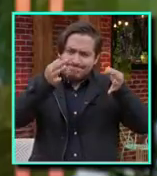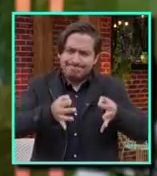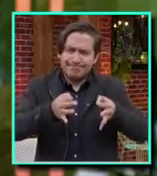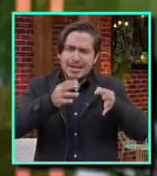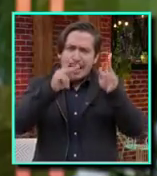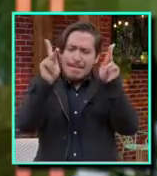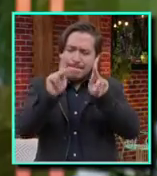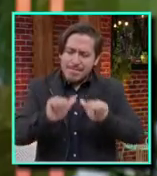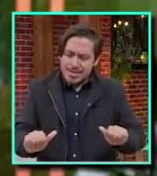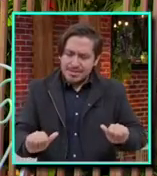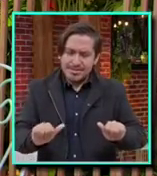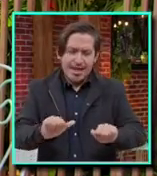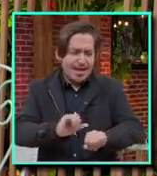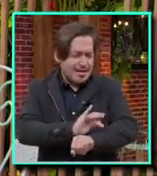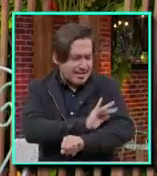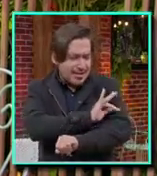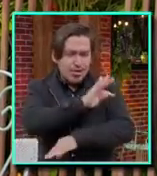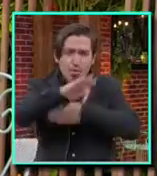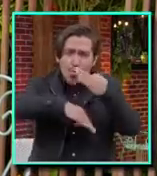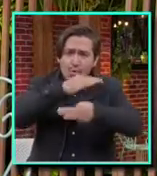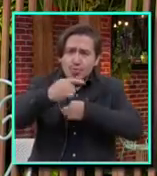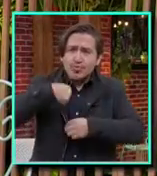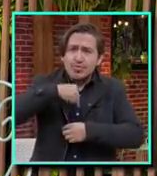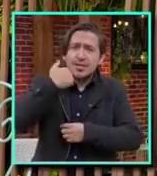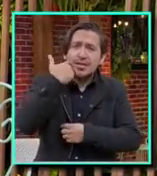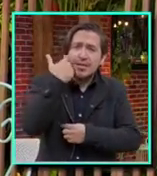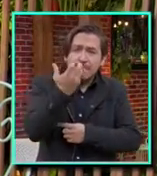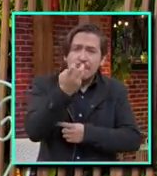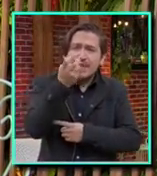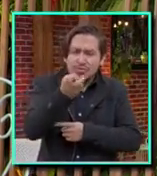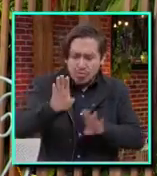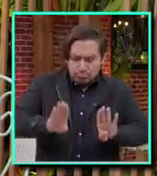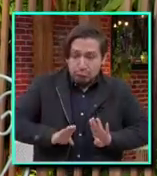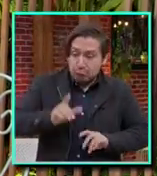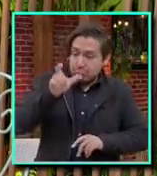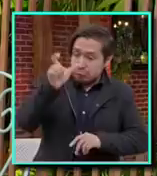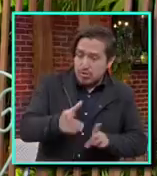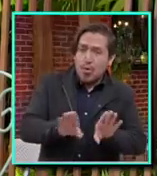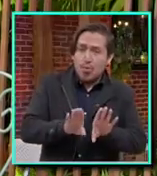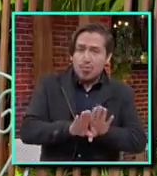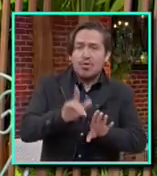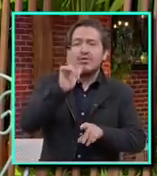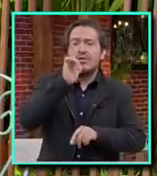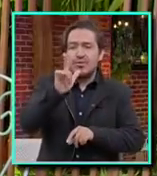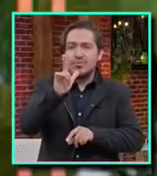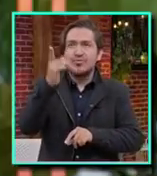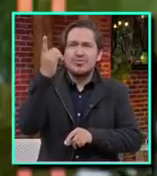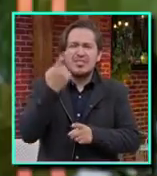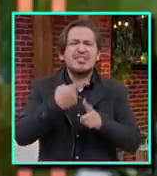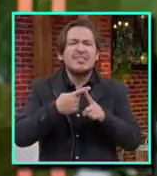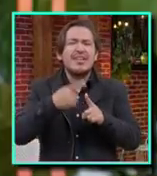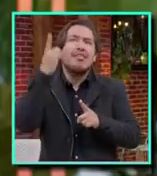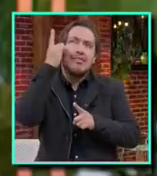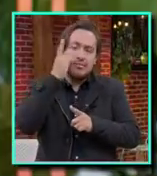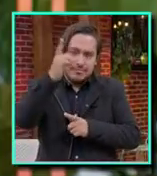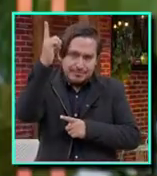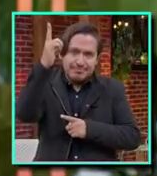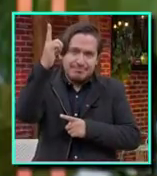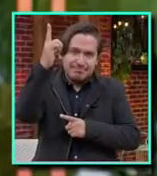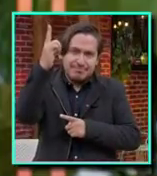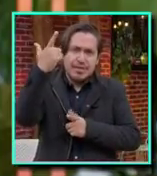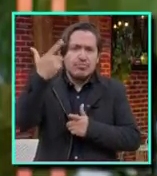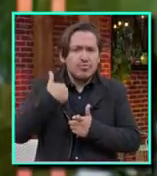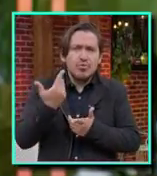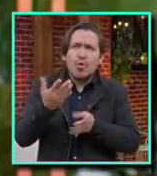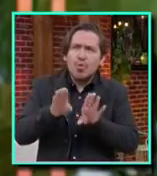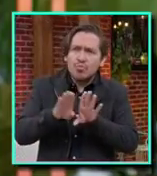lo que queremos, es la luz. Compórtate como la luz. ¿Quién es la luz? El creador. ¿Cómo se comporta el creador? No hay